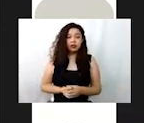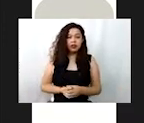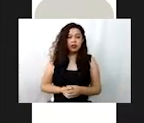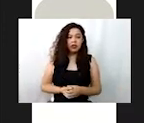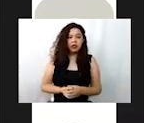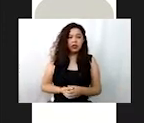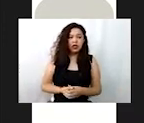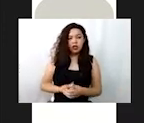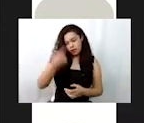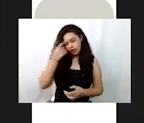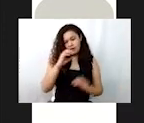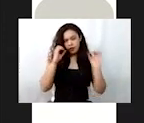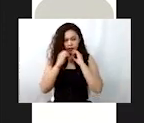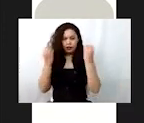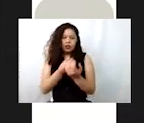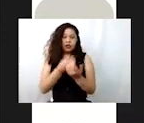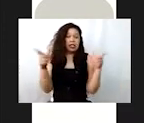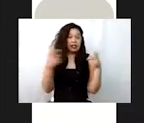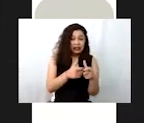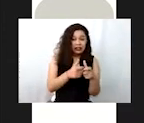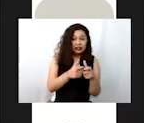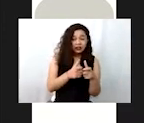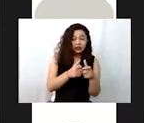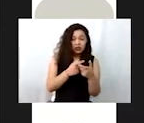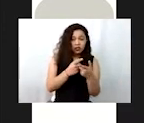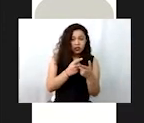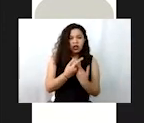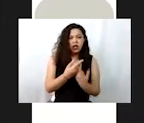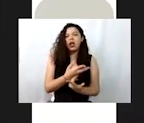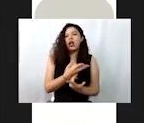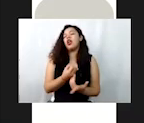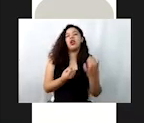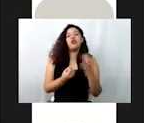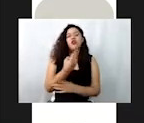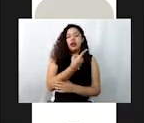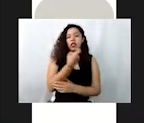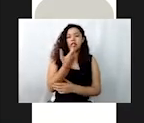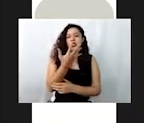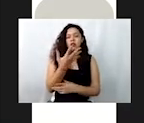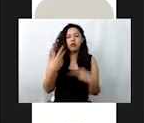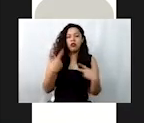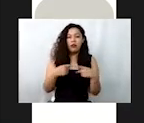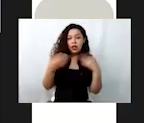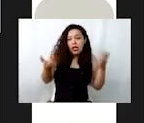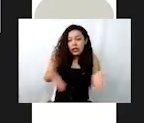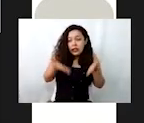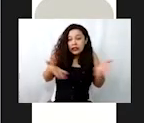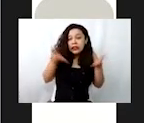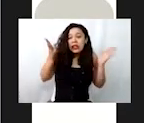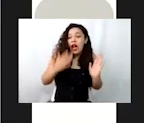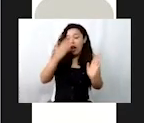una organización que puede ser pequeña, impulsando al menos nuevos 150 personas que estén capacitadas